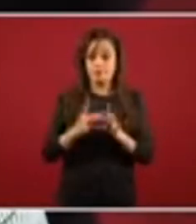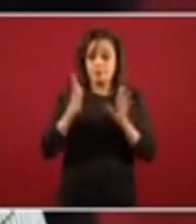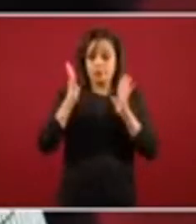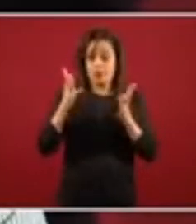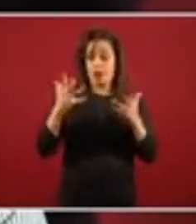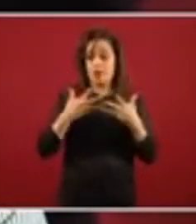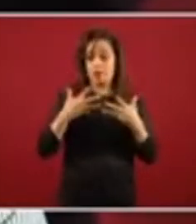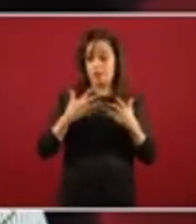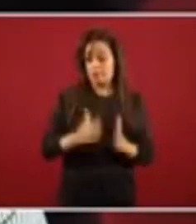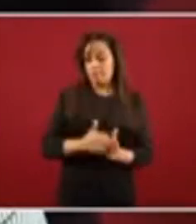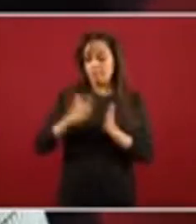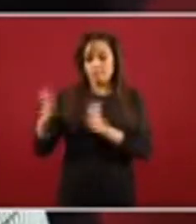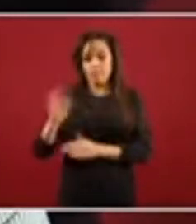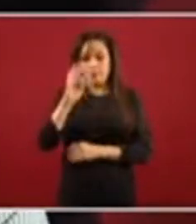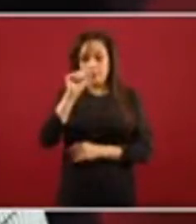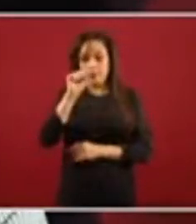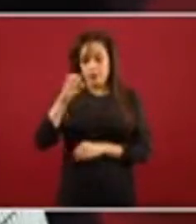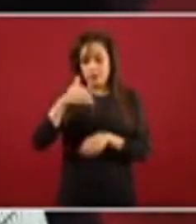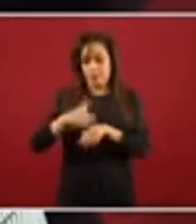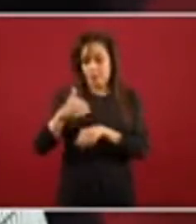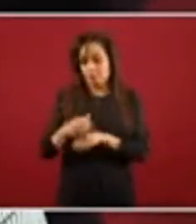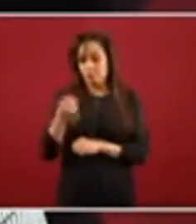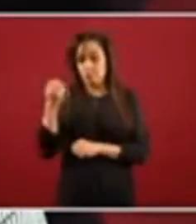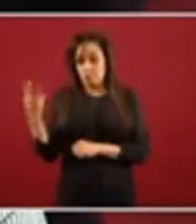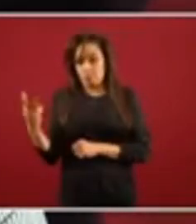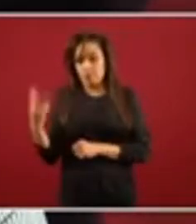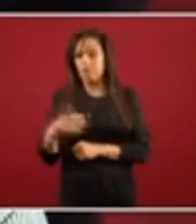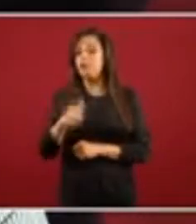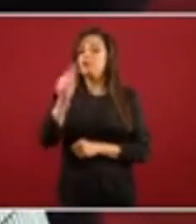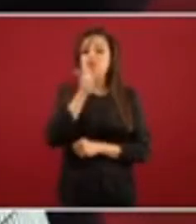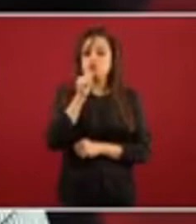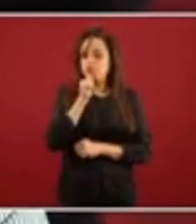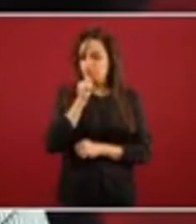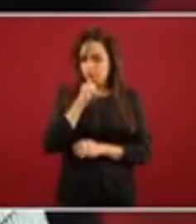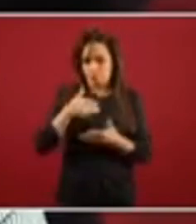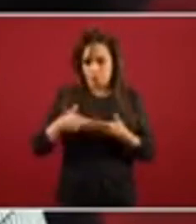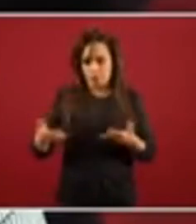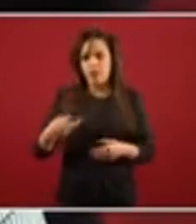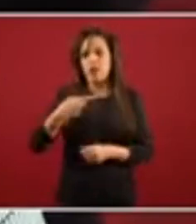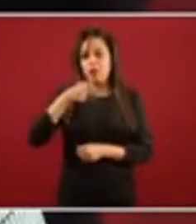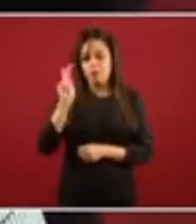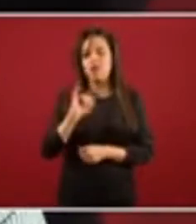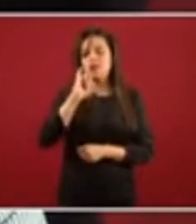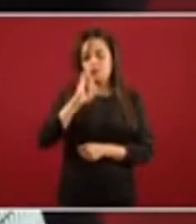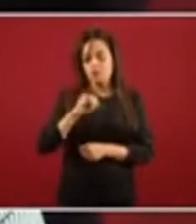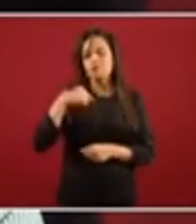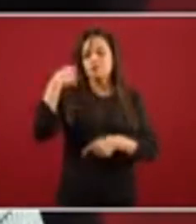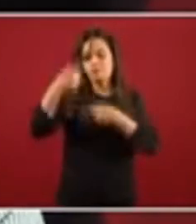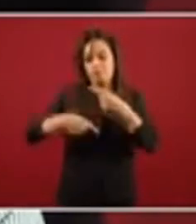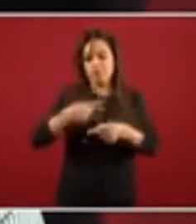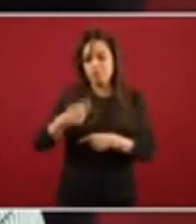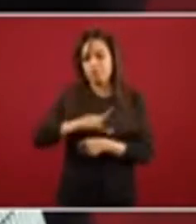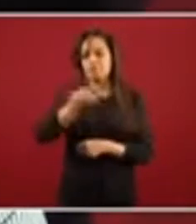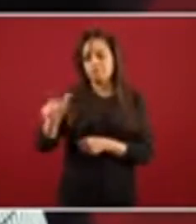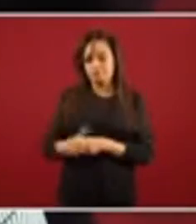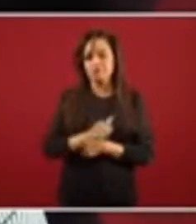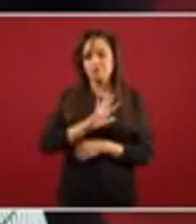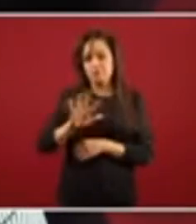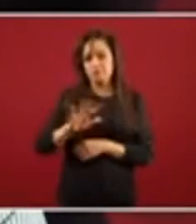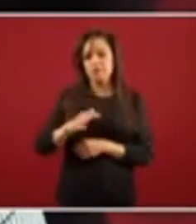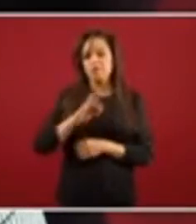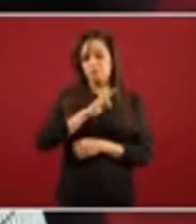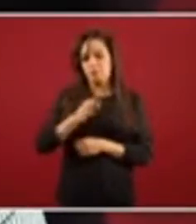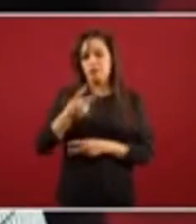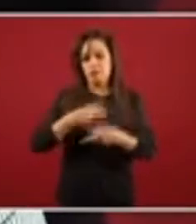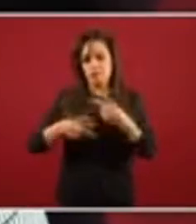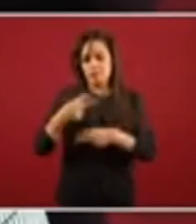transmisión, que aún no ha llegado, pero inescapablemente llegará, los hospitales tengan suficientes